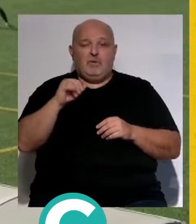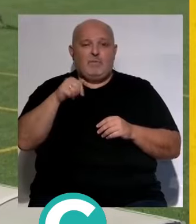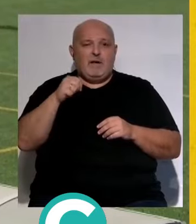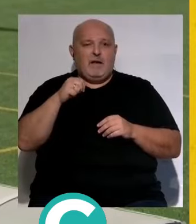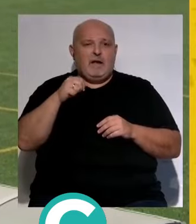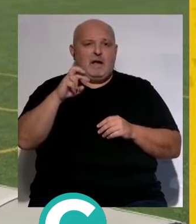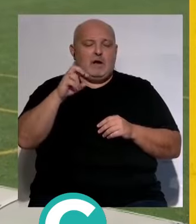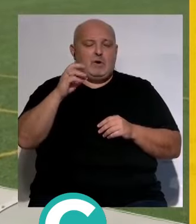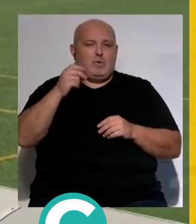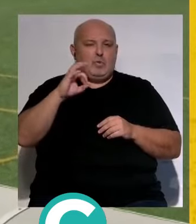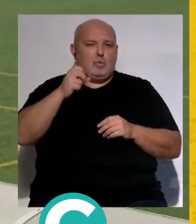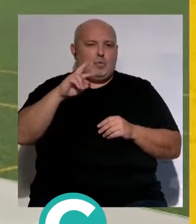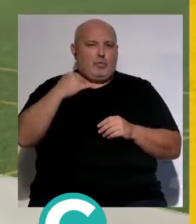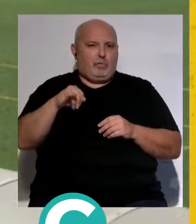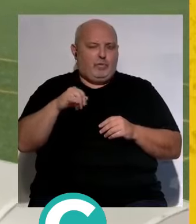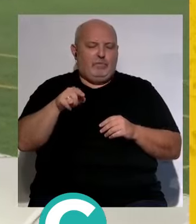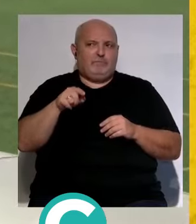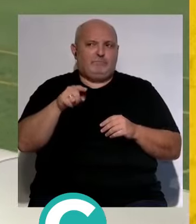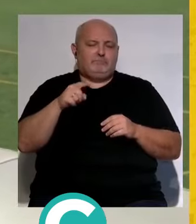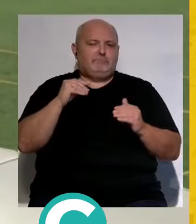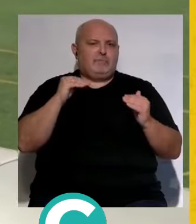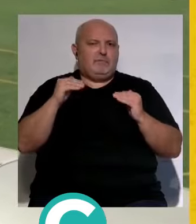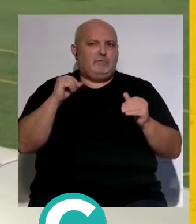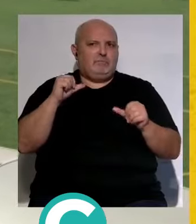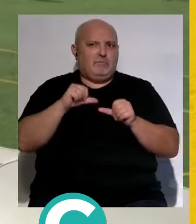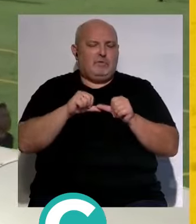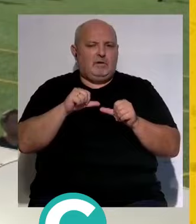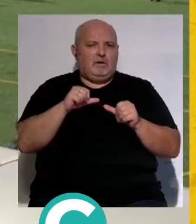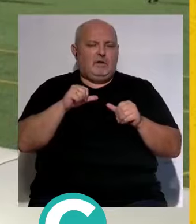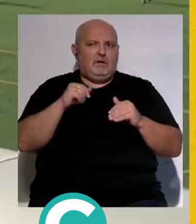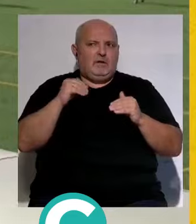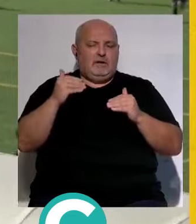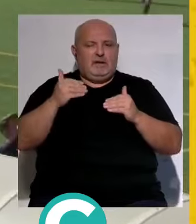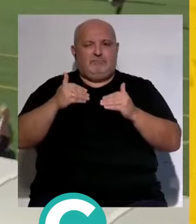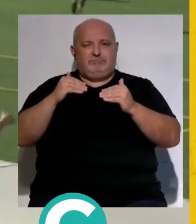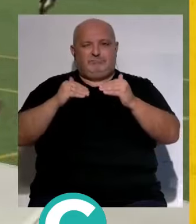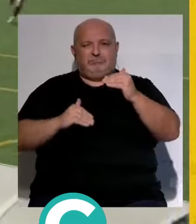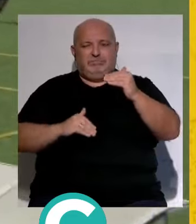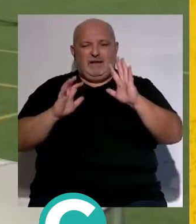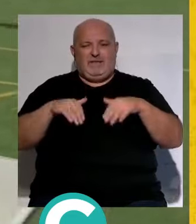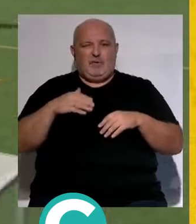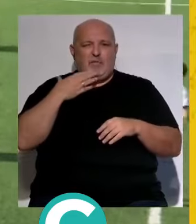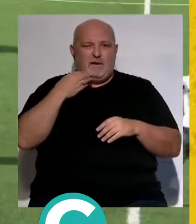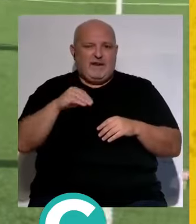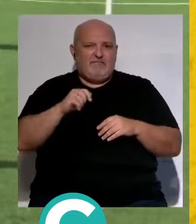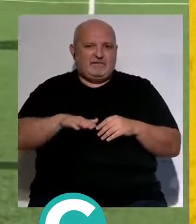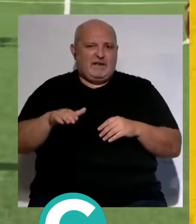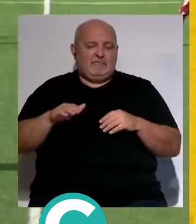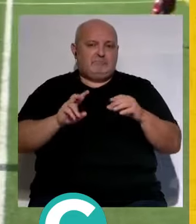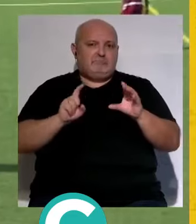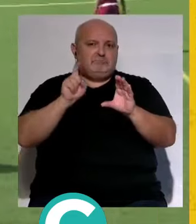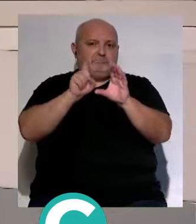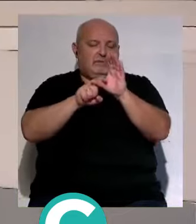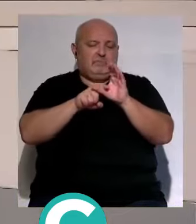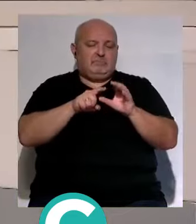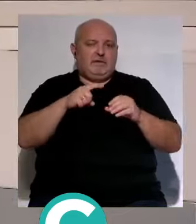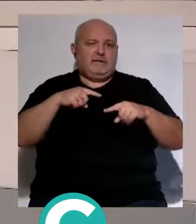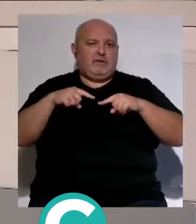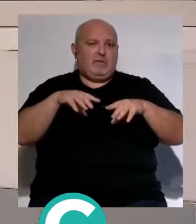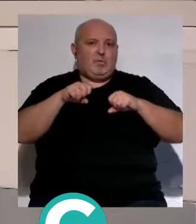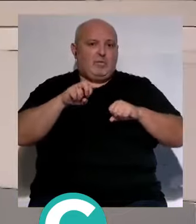Cruz, después de una muy buena temporada y labor en los últimos años en los escalafones inferiores del Cádiz Club de Fútbol. Y también